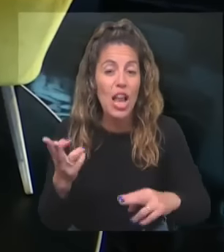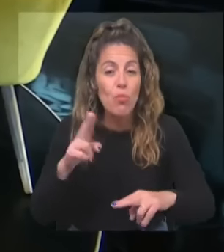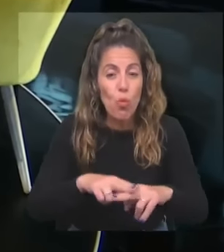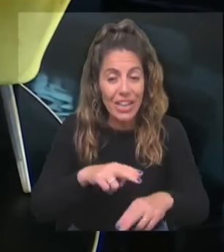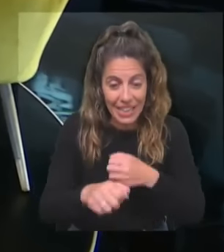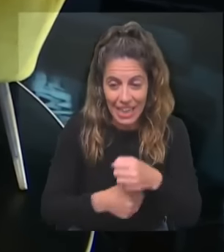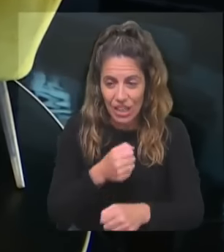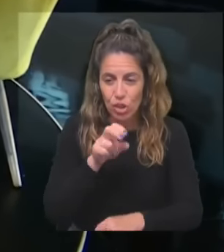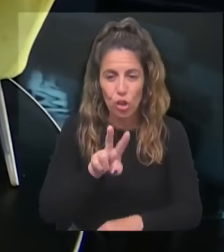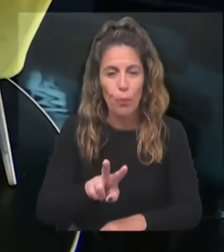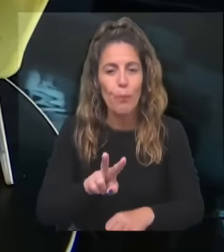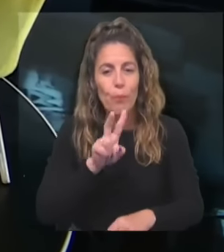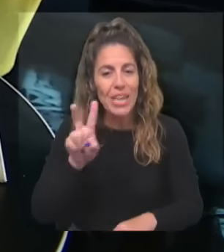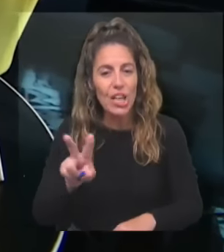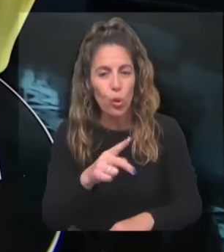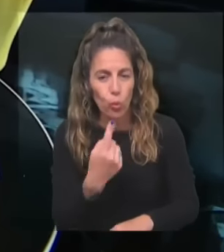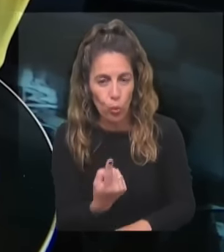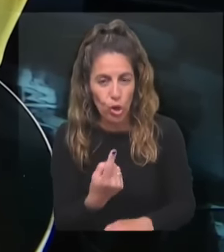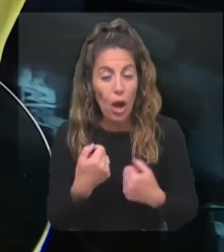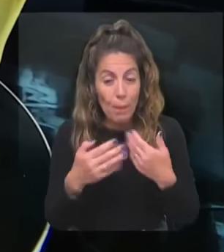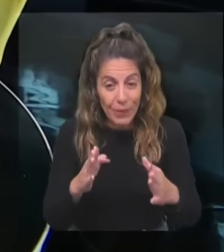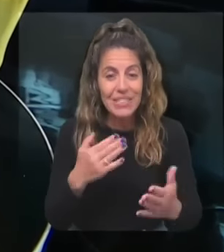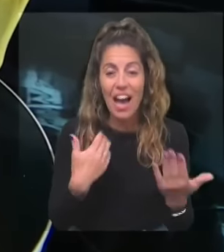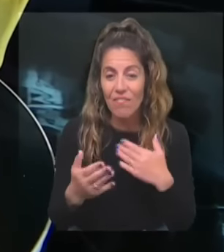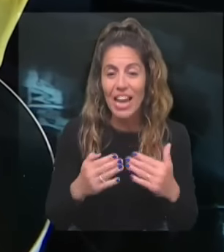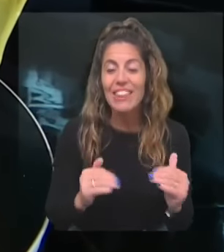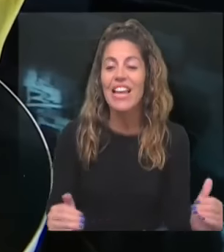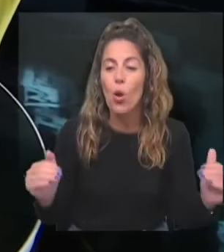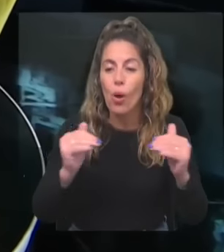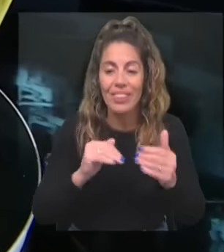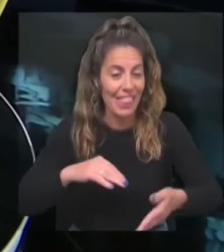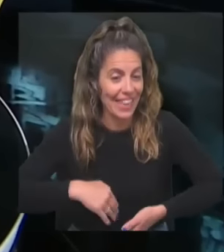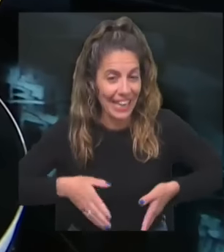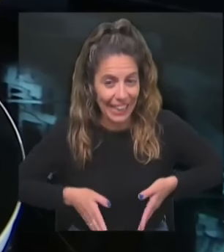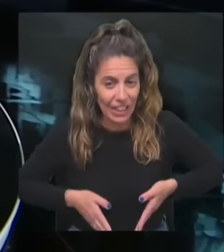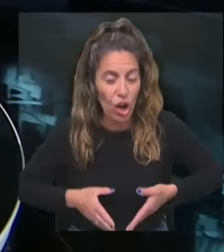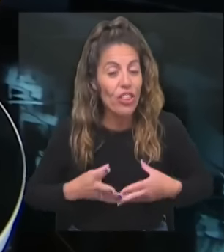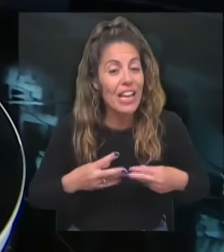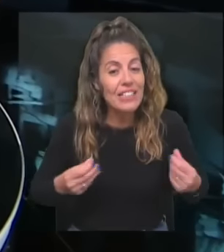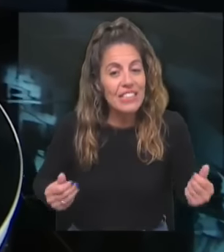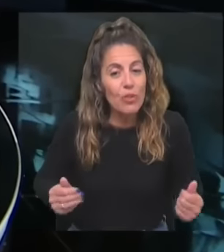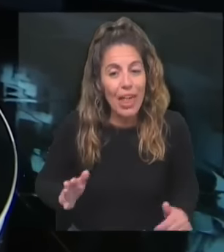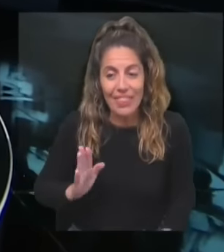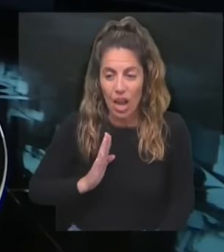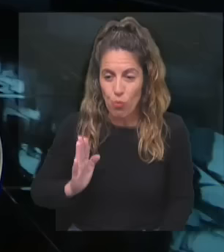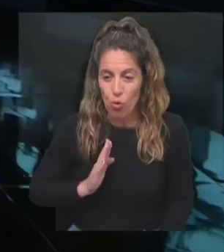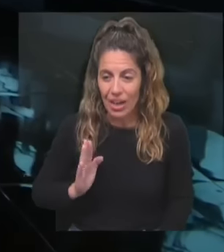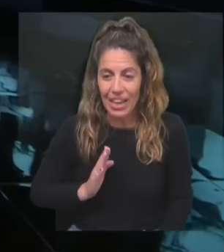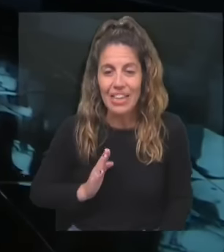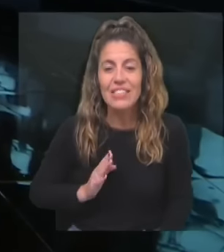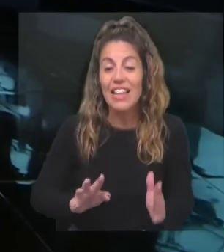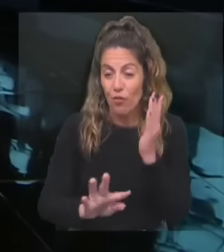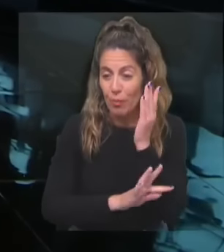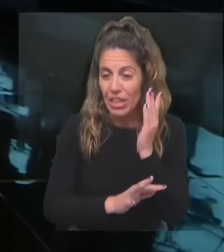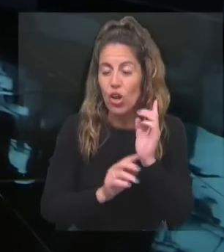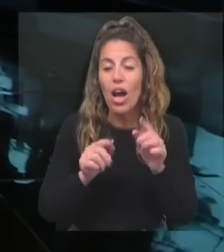2001, empieza a hablar de la igualdad de géneros, de las sensibilidades de lo femenino. Tal vez el libro que